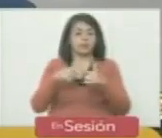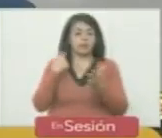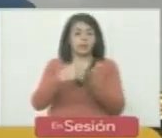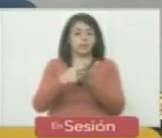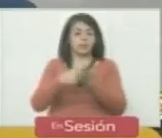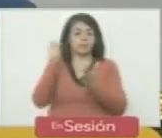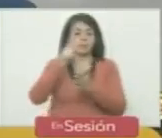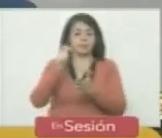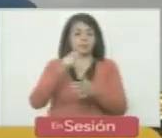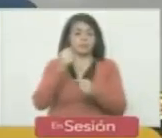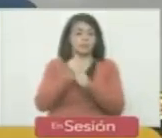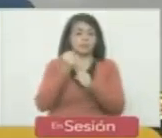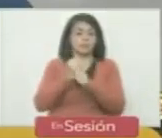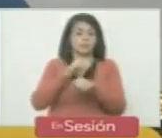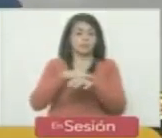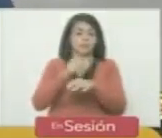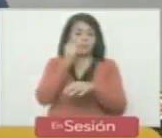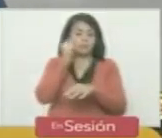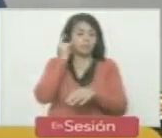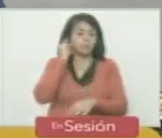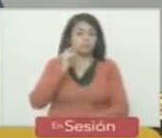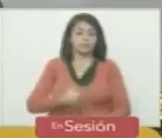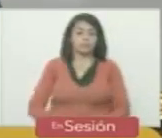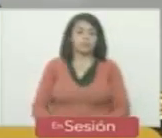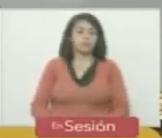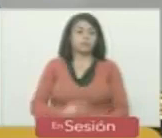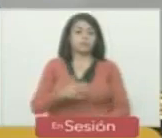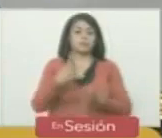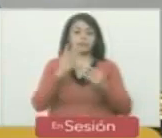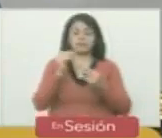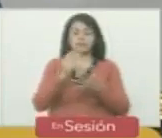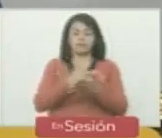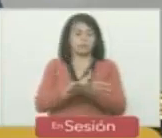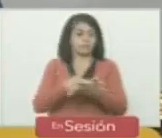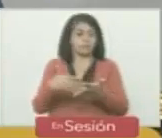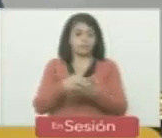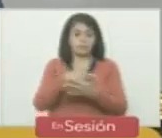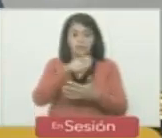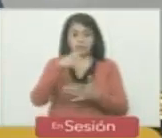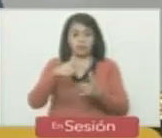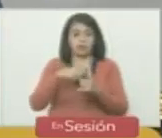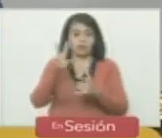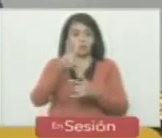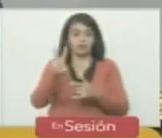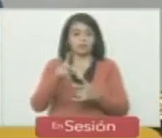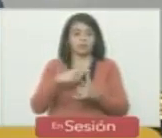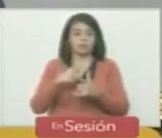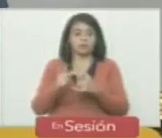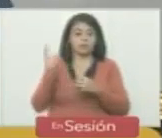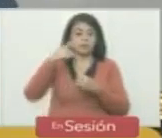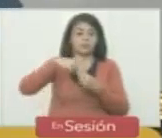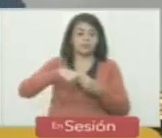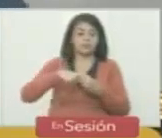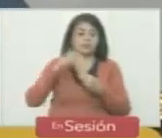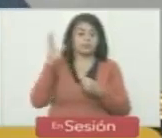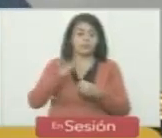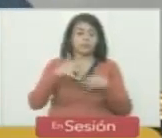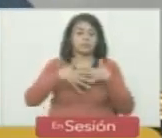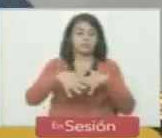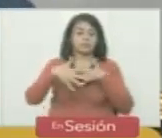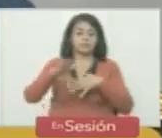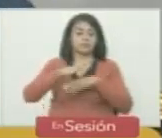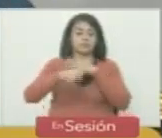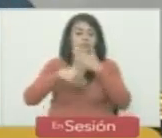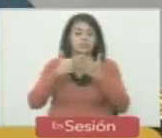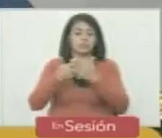salario de las trabajadoras y los trabajadores. Miles y miles de venezolanas y venezolanos se vinieron en una marcha aquí